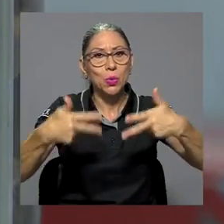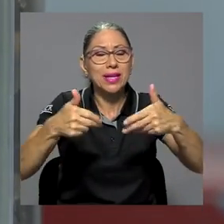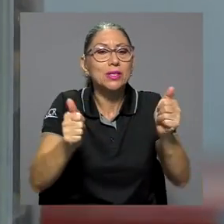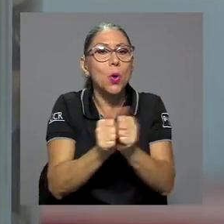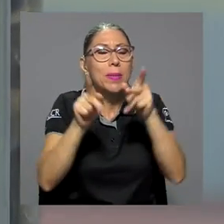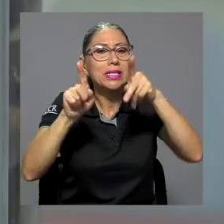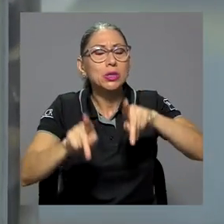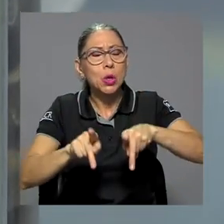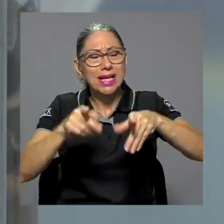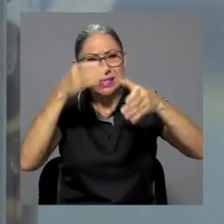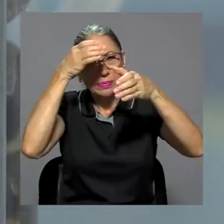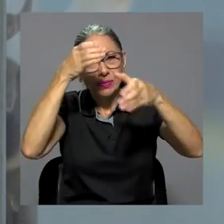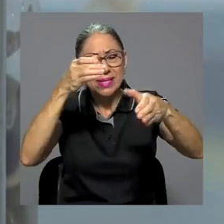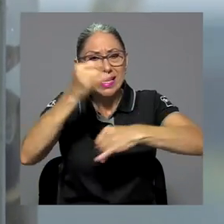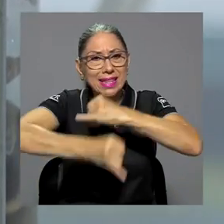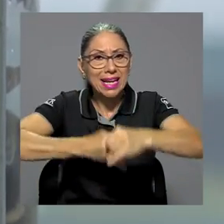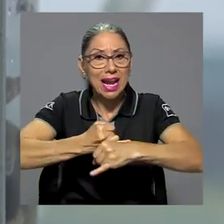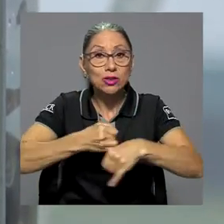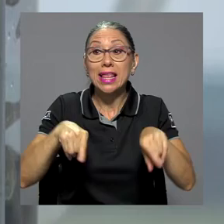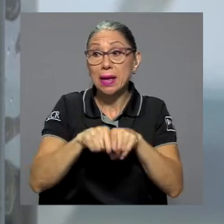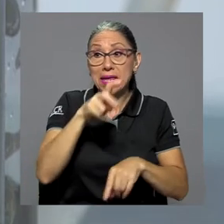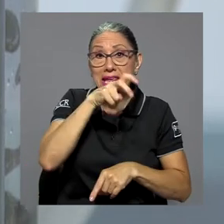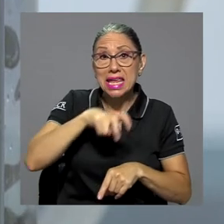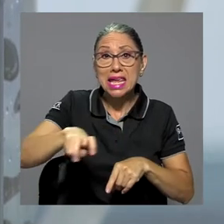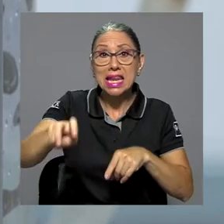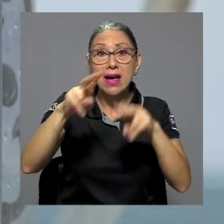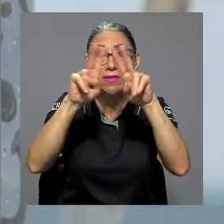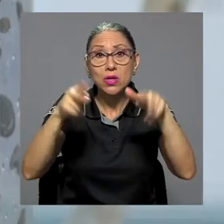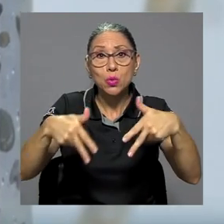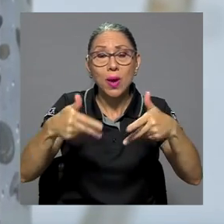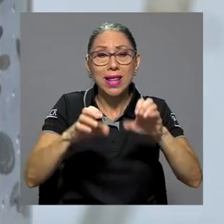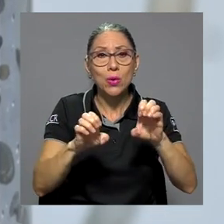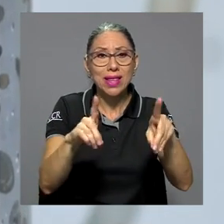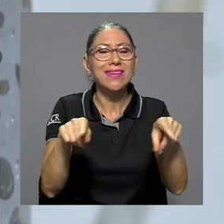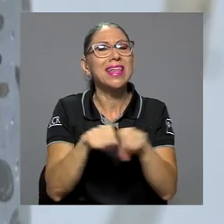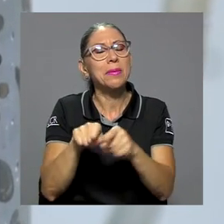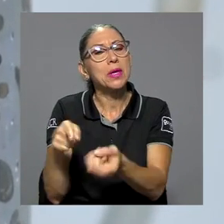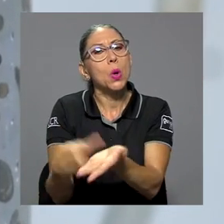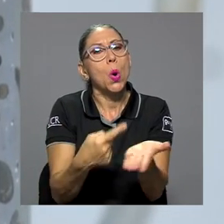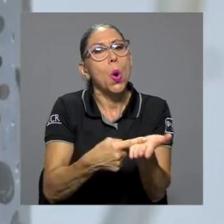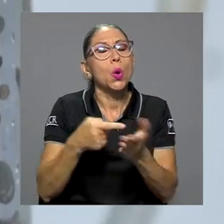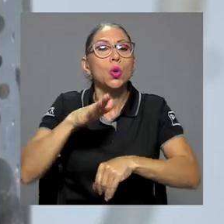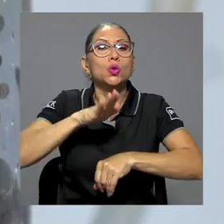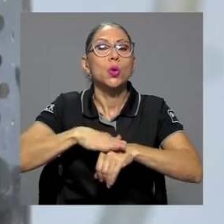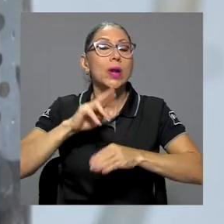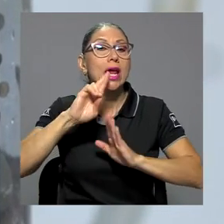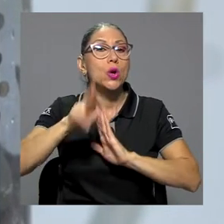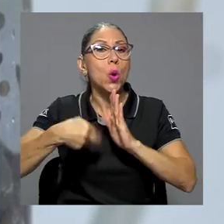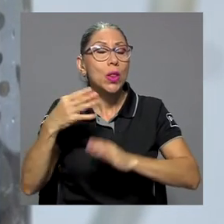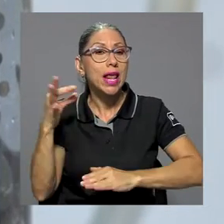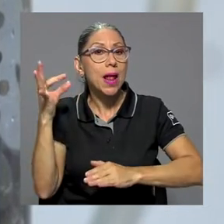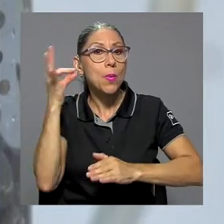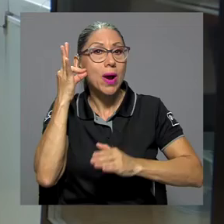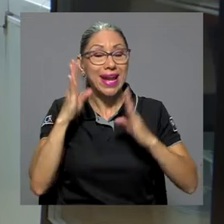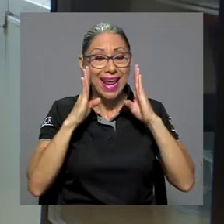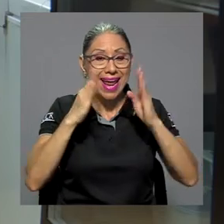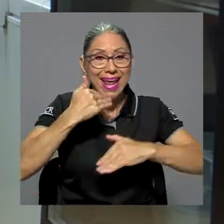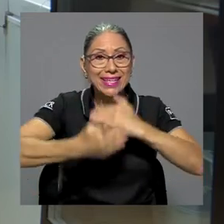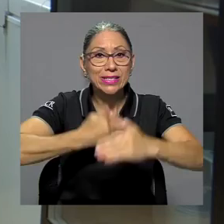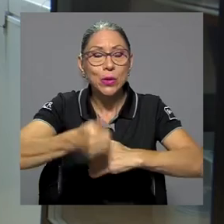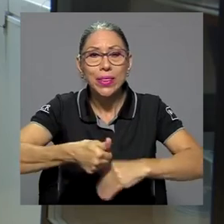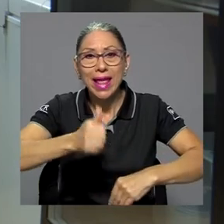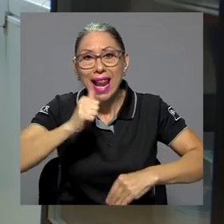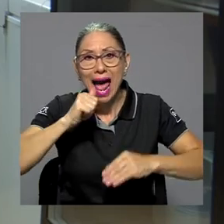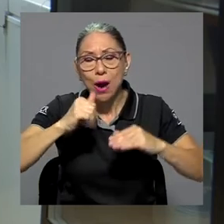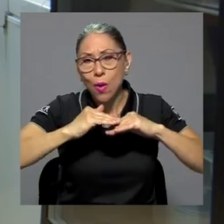una gira virtual educativa y un foro acerca del rol de la mujer en la gestión del agua subterránea